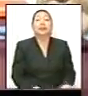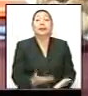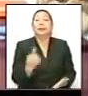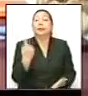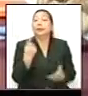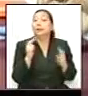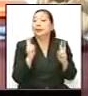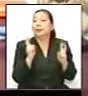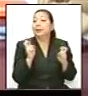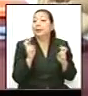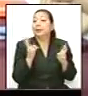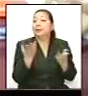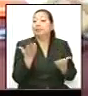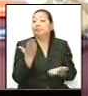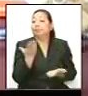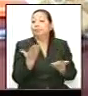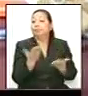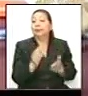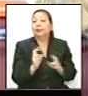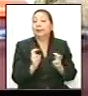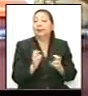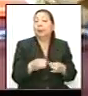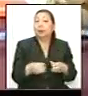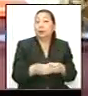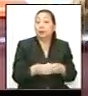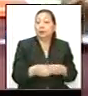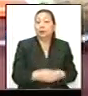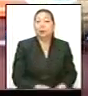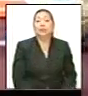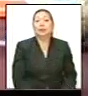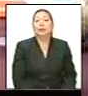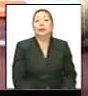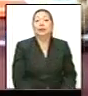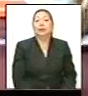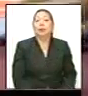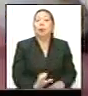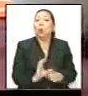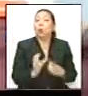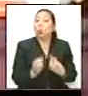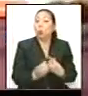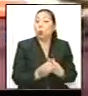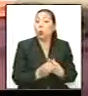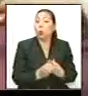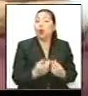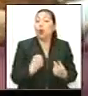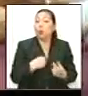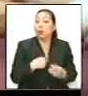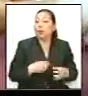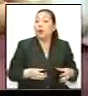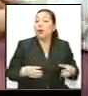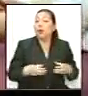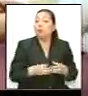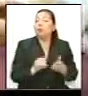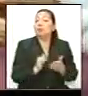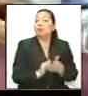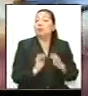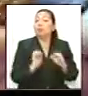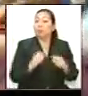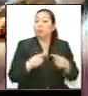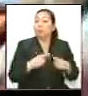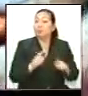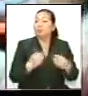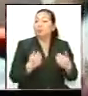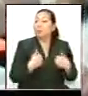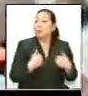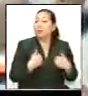primer punto coincidente entre la Comisión de Cultura y nuestra comisión es la que ha permitido